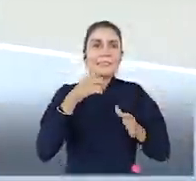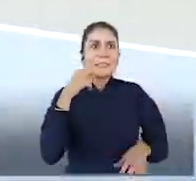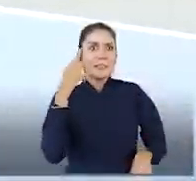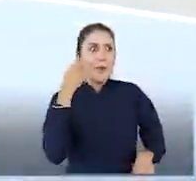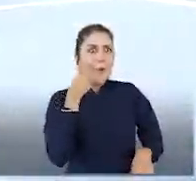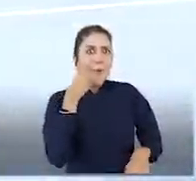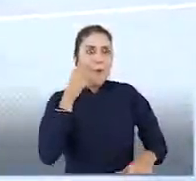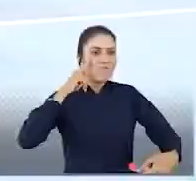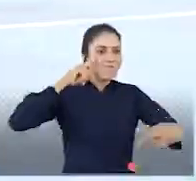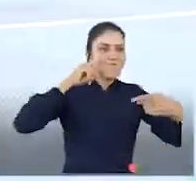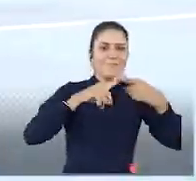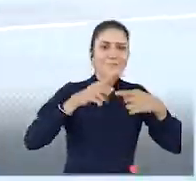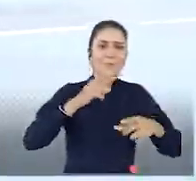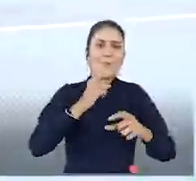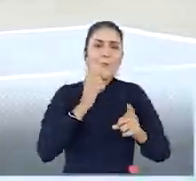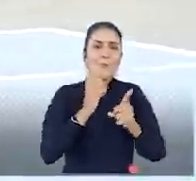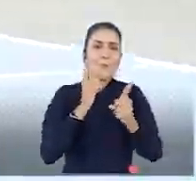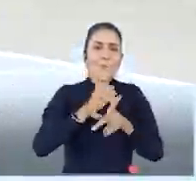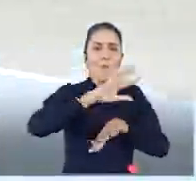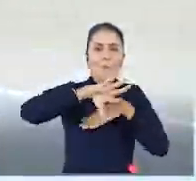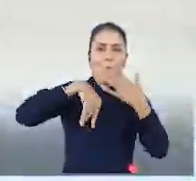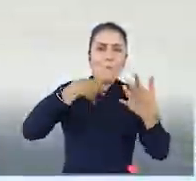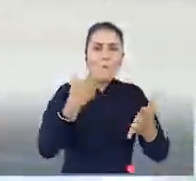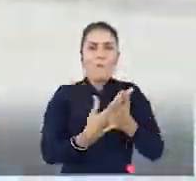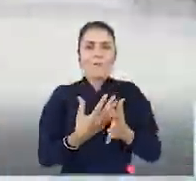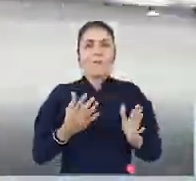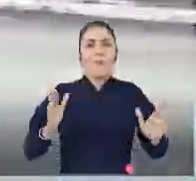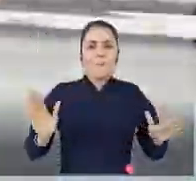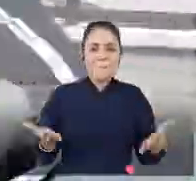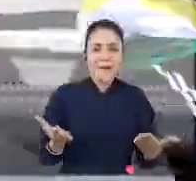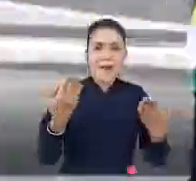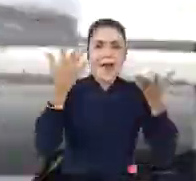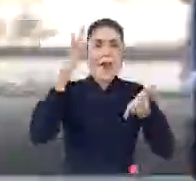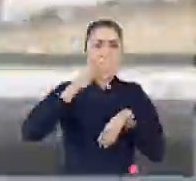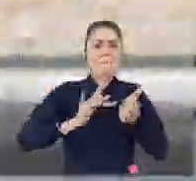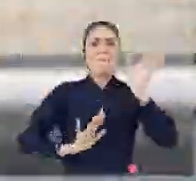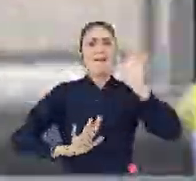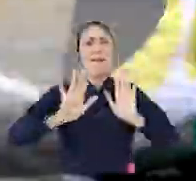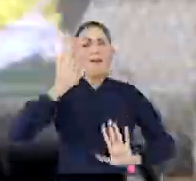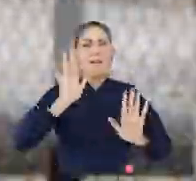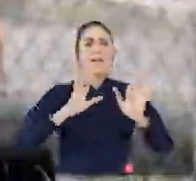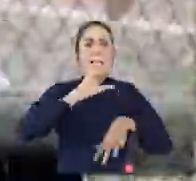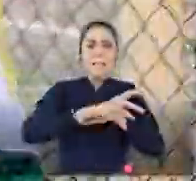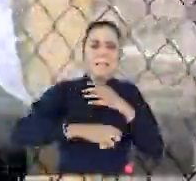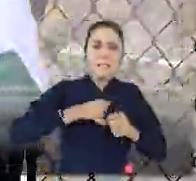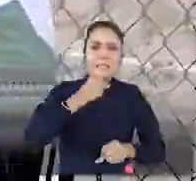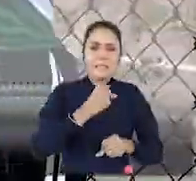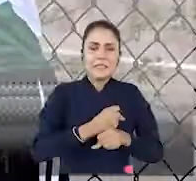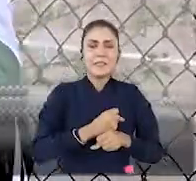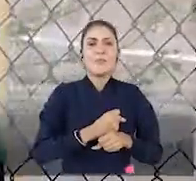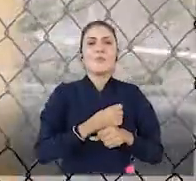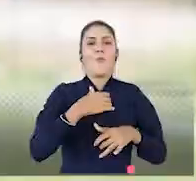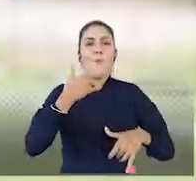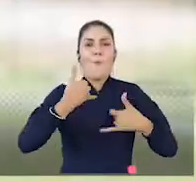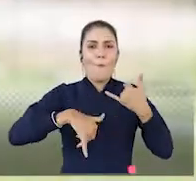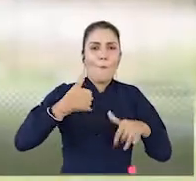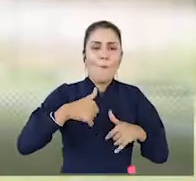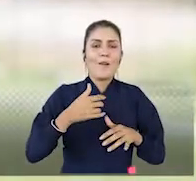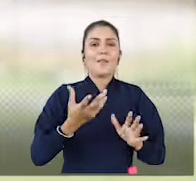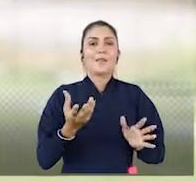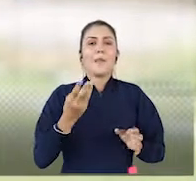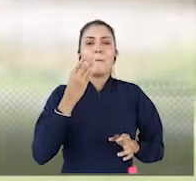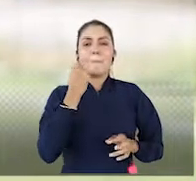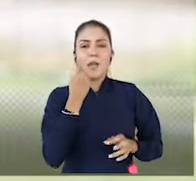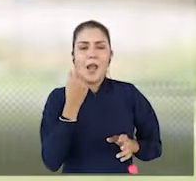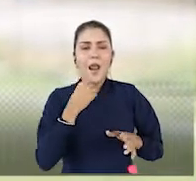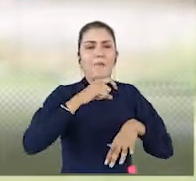que voy citando muy feliz llega fuera a participar este año en